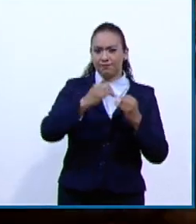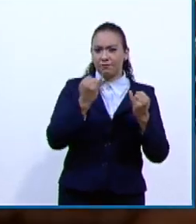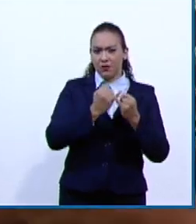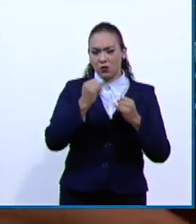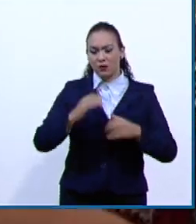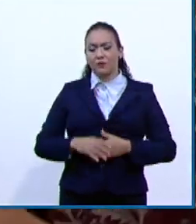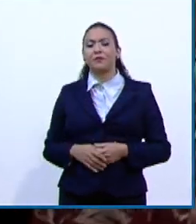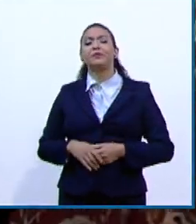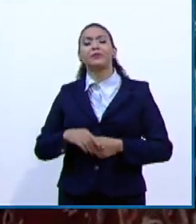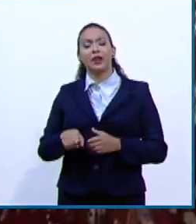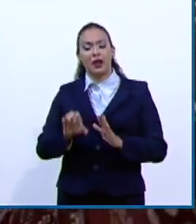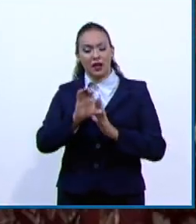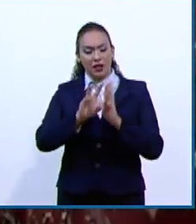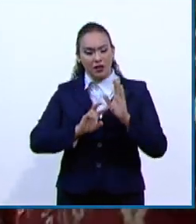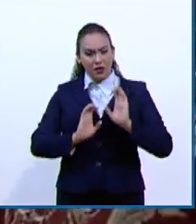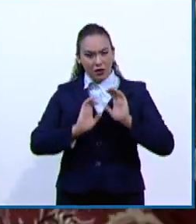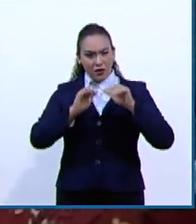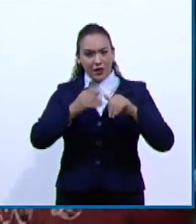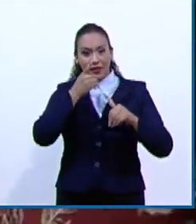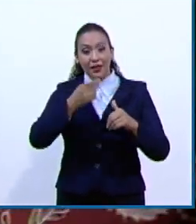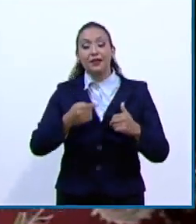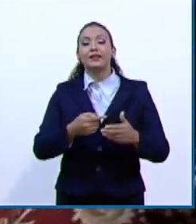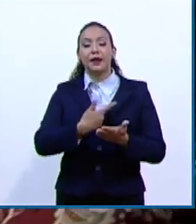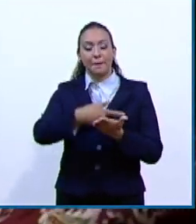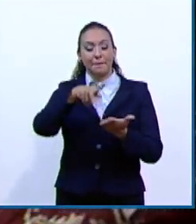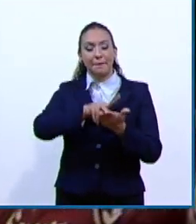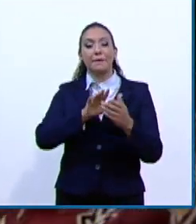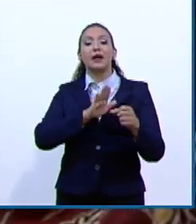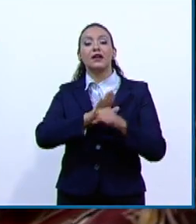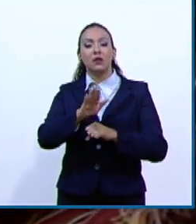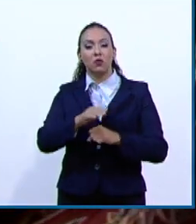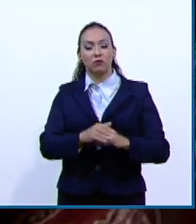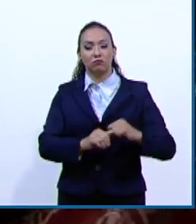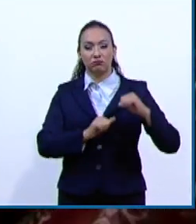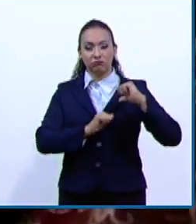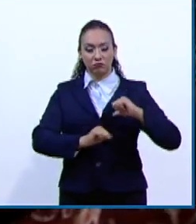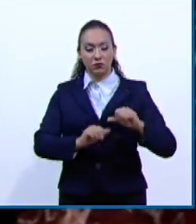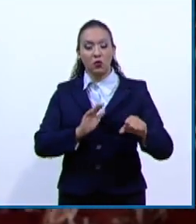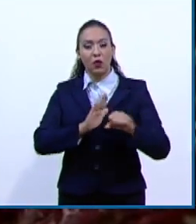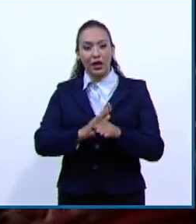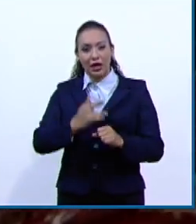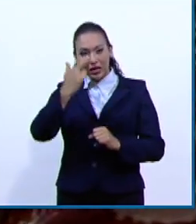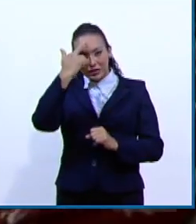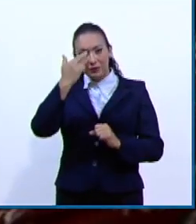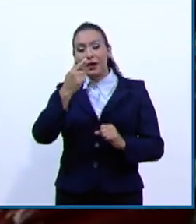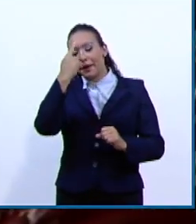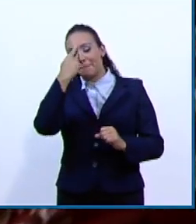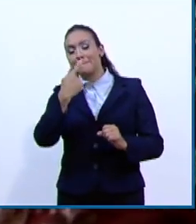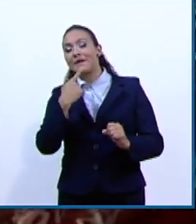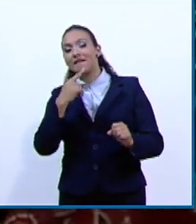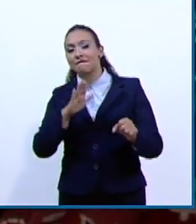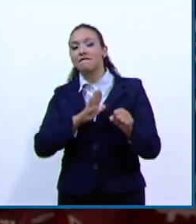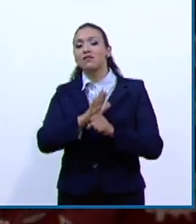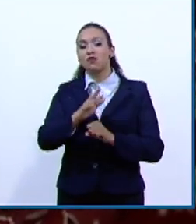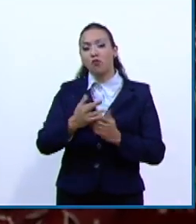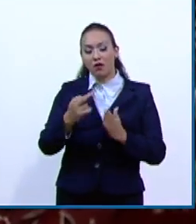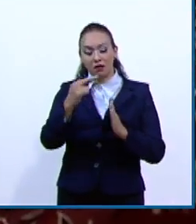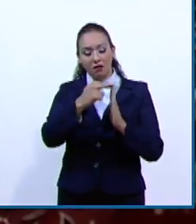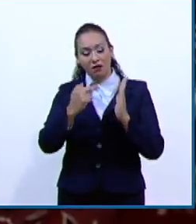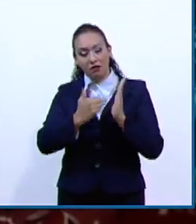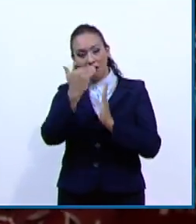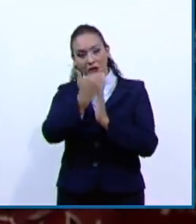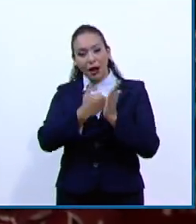La convocatoria precisa los cargos a elegir, los requisitos que deberán cumplir las personas interesadas, los documentos que deben